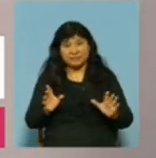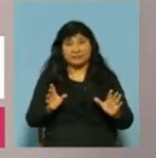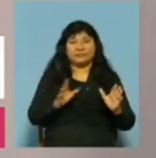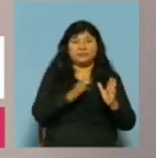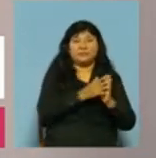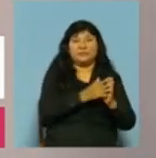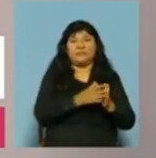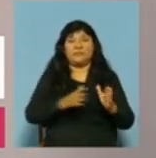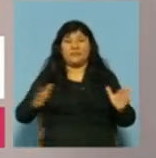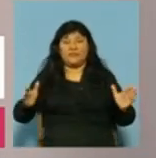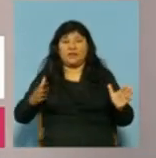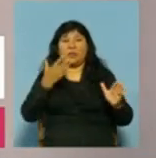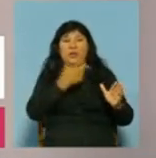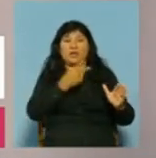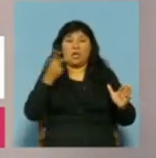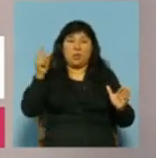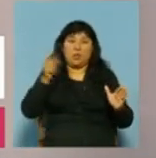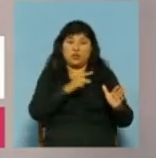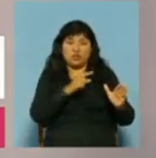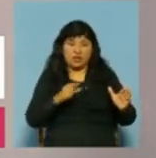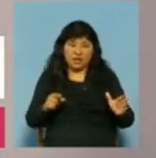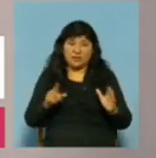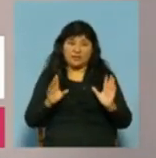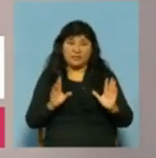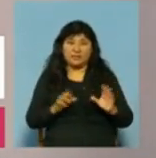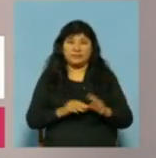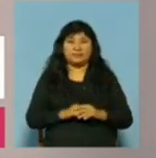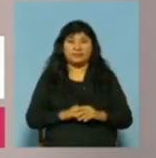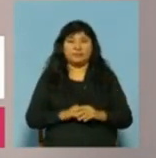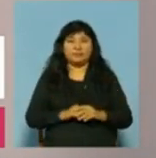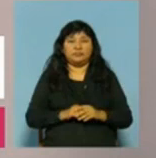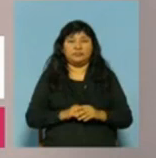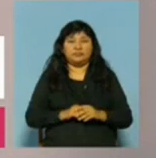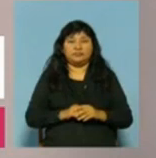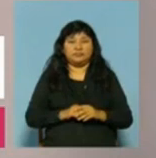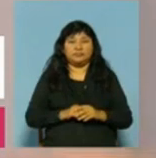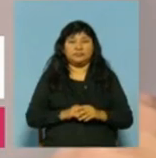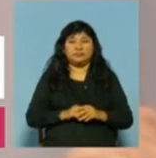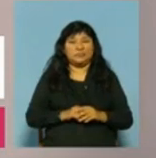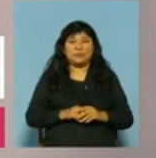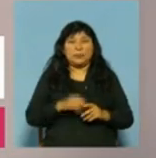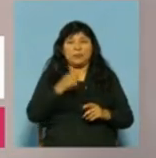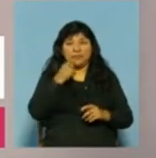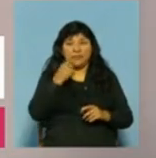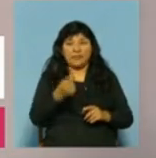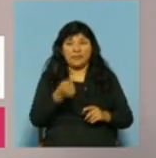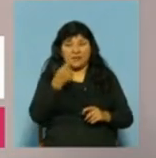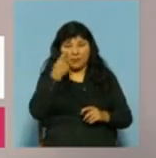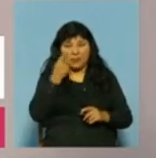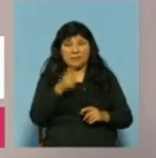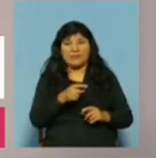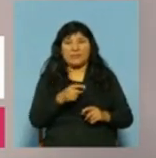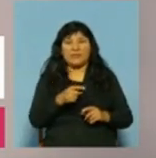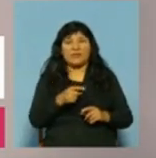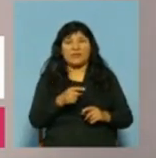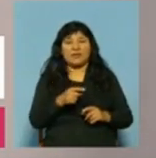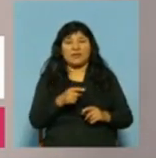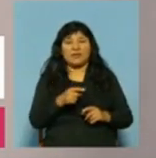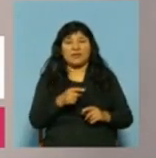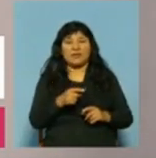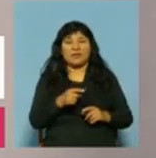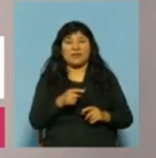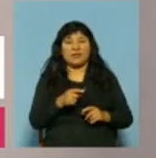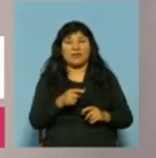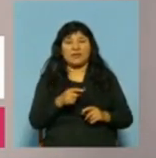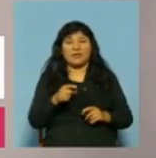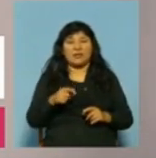agudizó determinados síntomas del kirchnerismo perdón a una corrección y equipo a cabo deberes que le están retando a veces que es